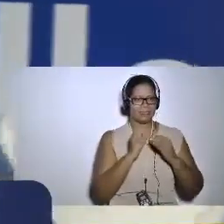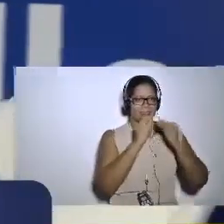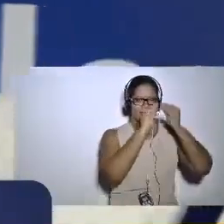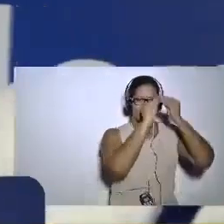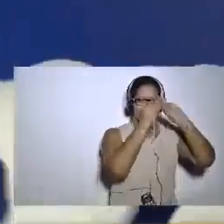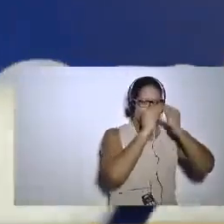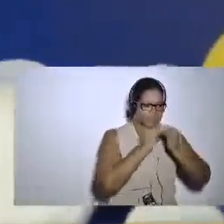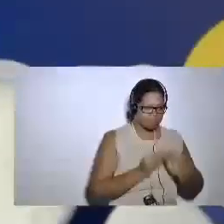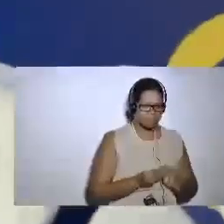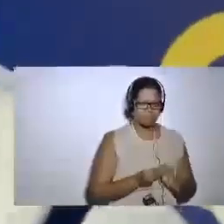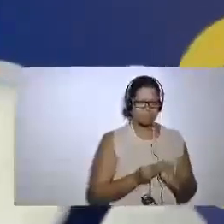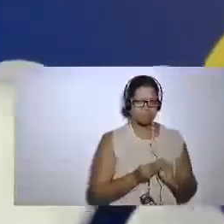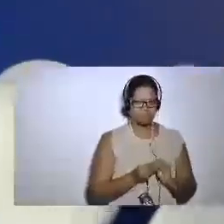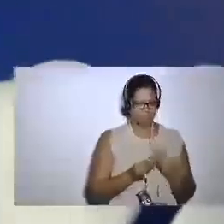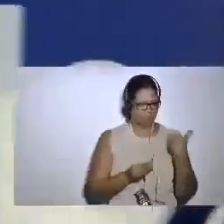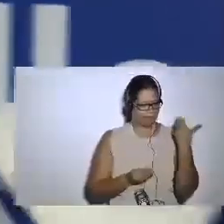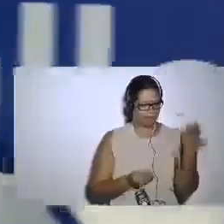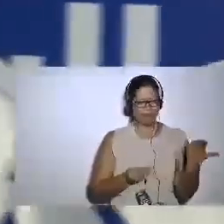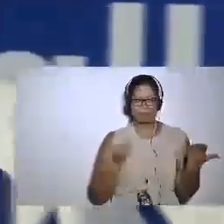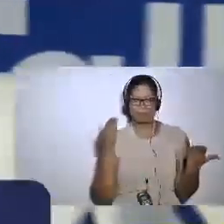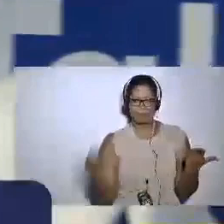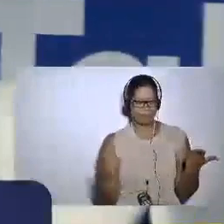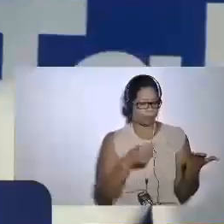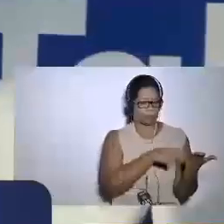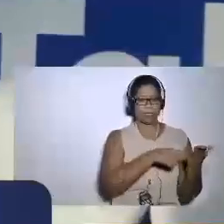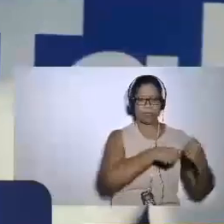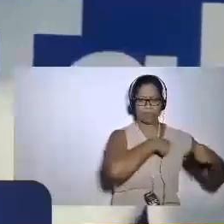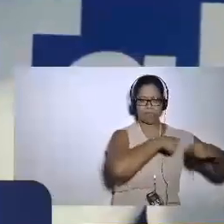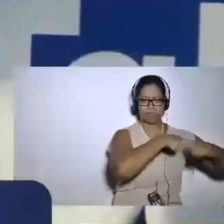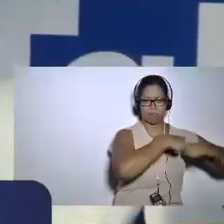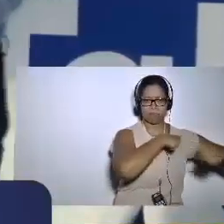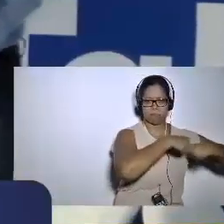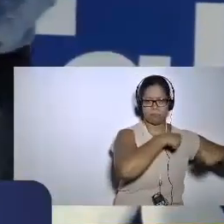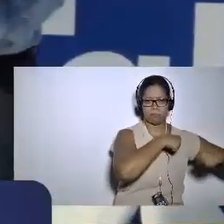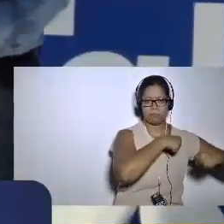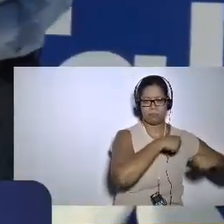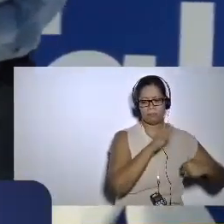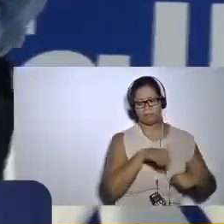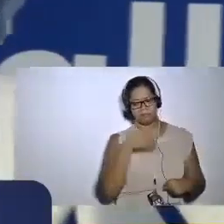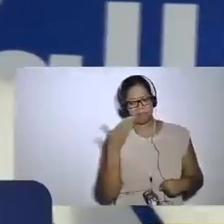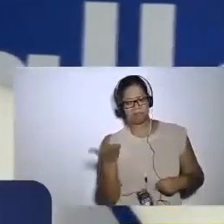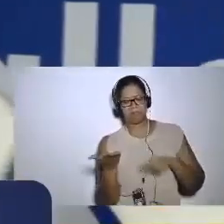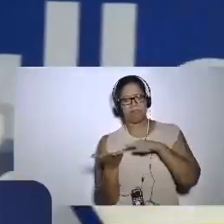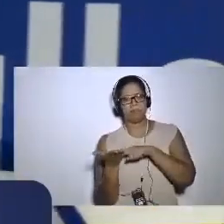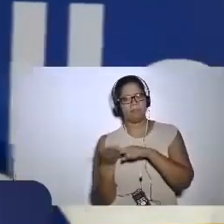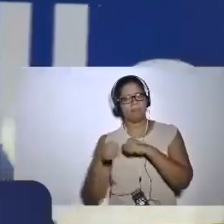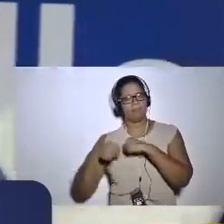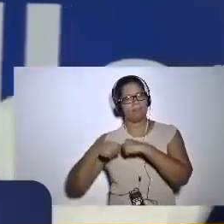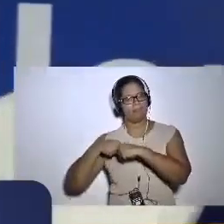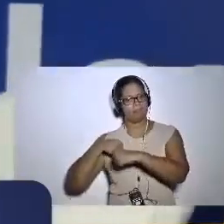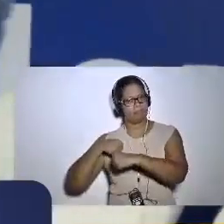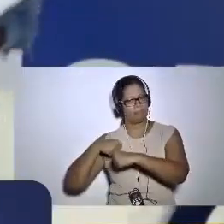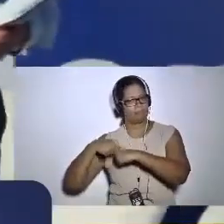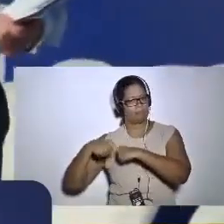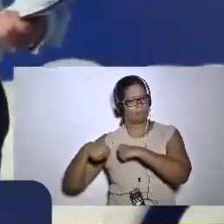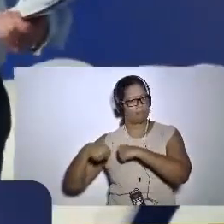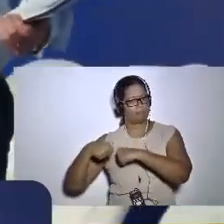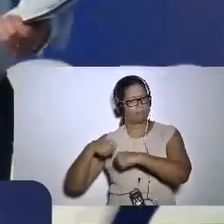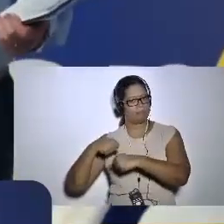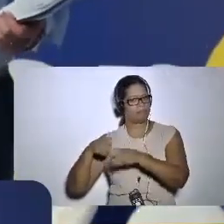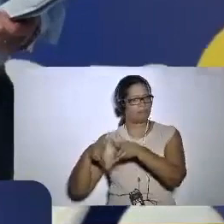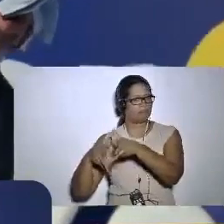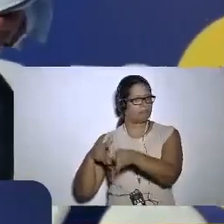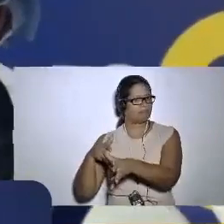Nosotros queremos crear un balance entre movernos muy rápido y también movernos muy despacio, en